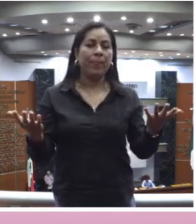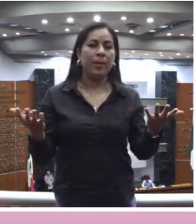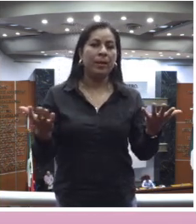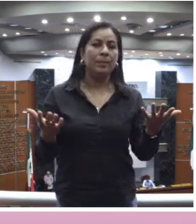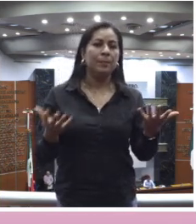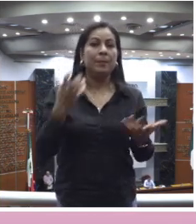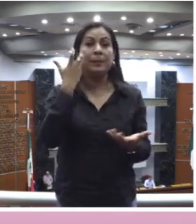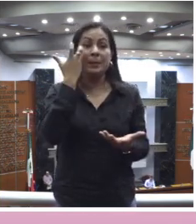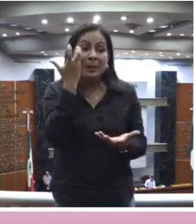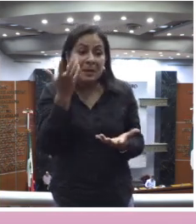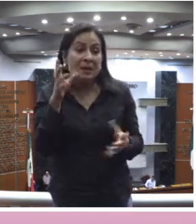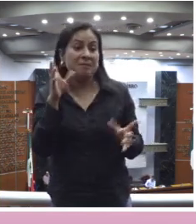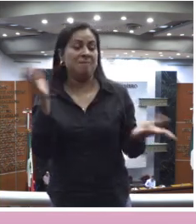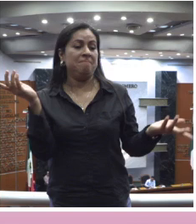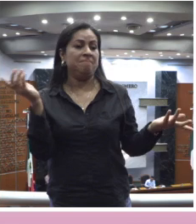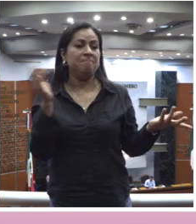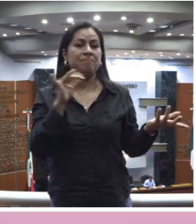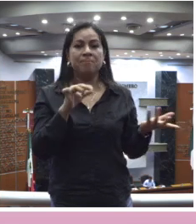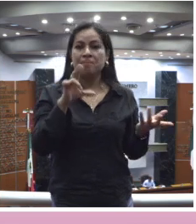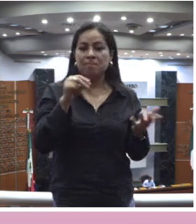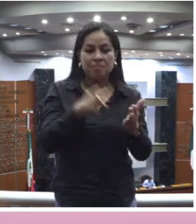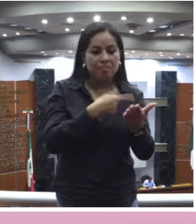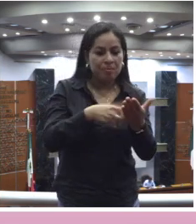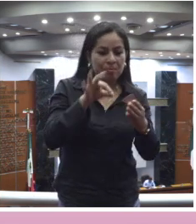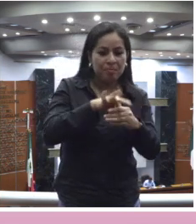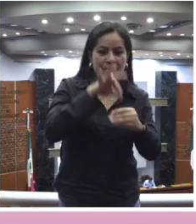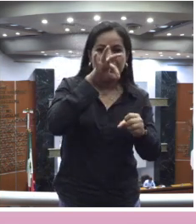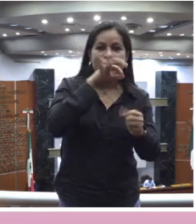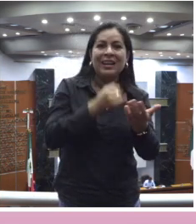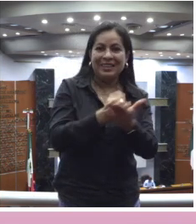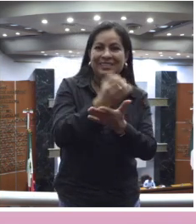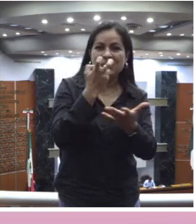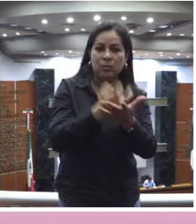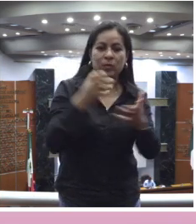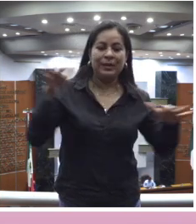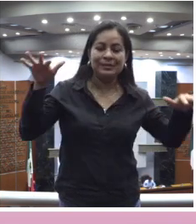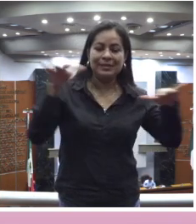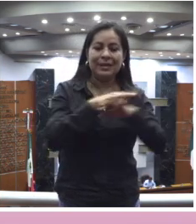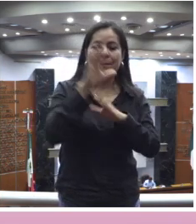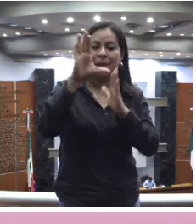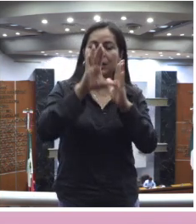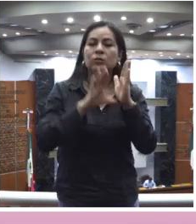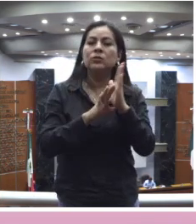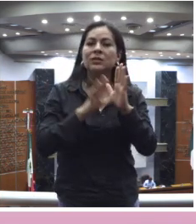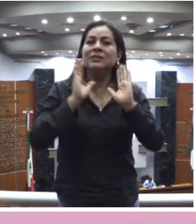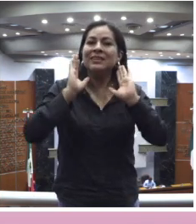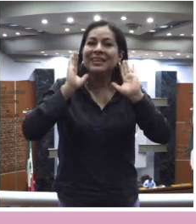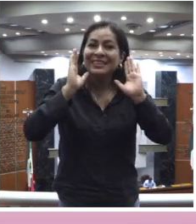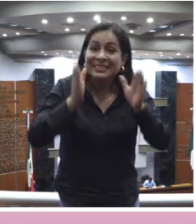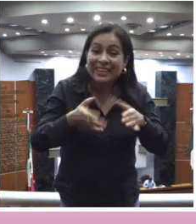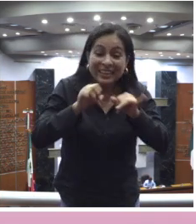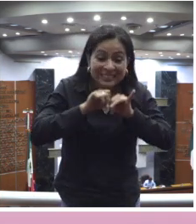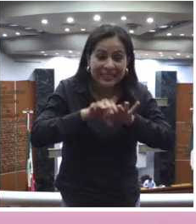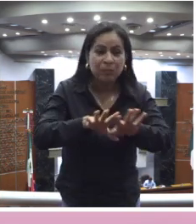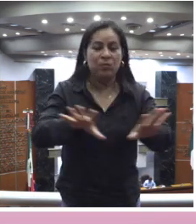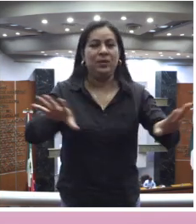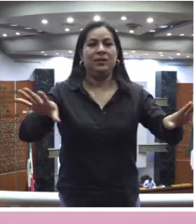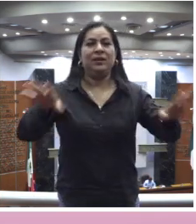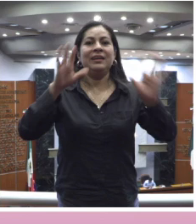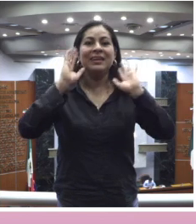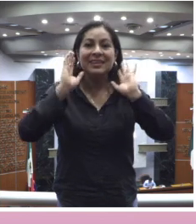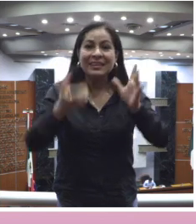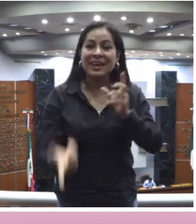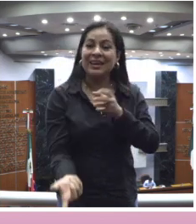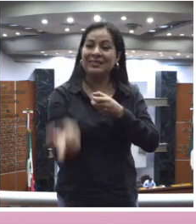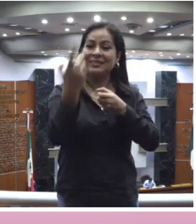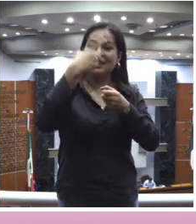Se pretende calificar el decreto, este decreto por el que se reforma la Constitución, que ya está publicado, que ya es